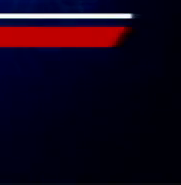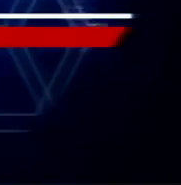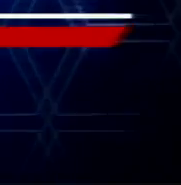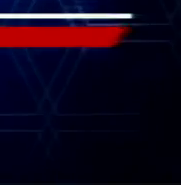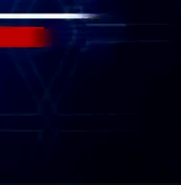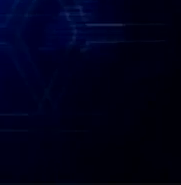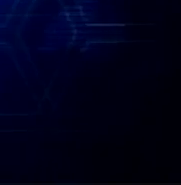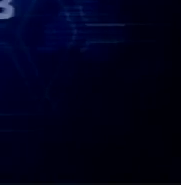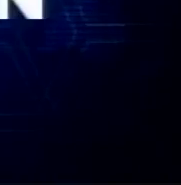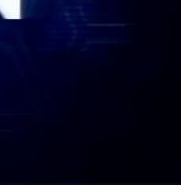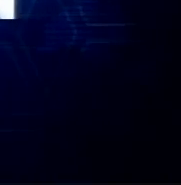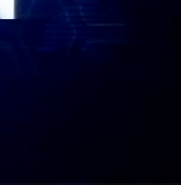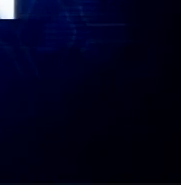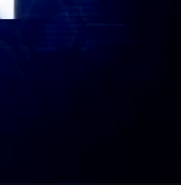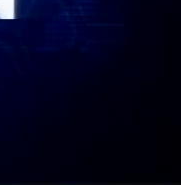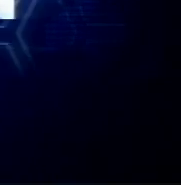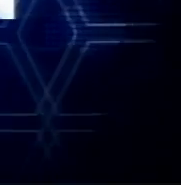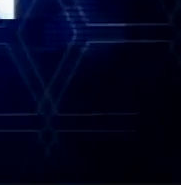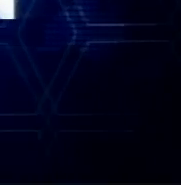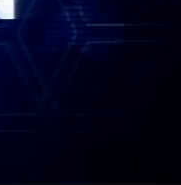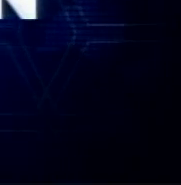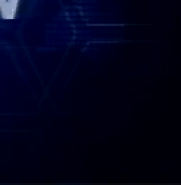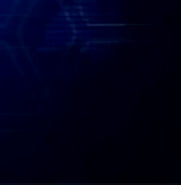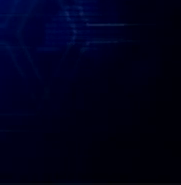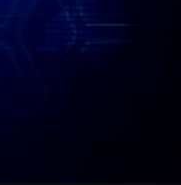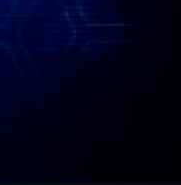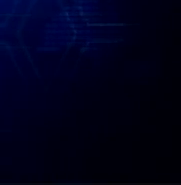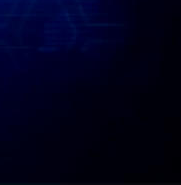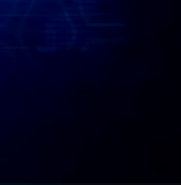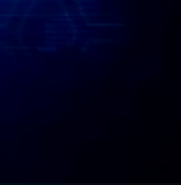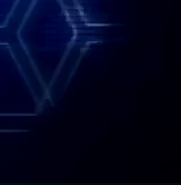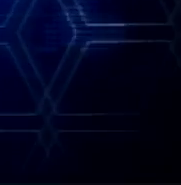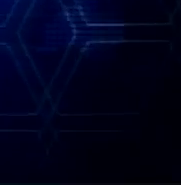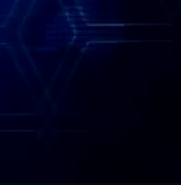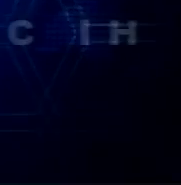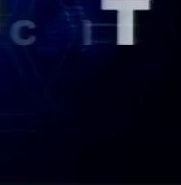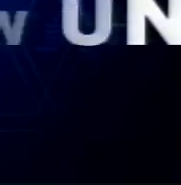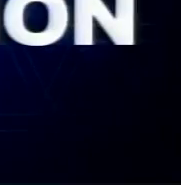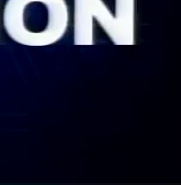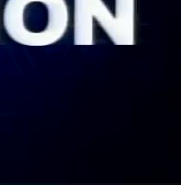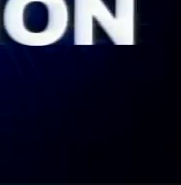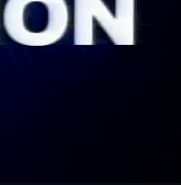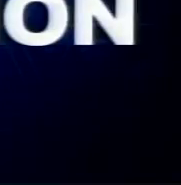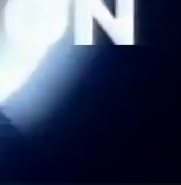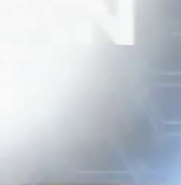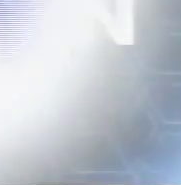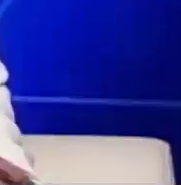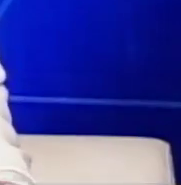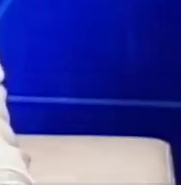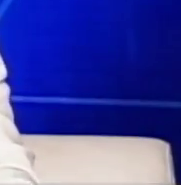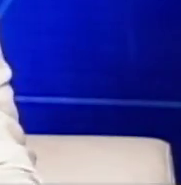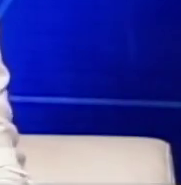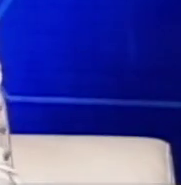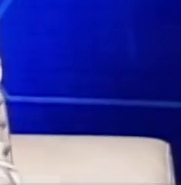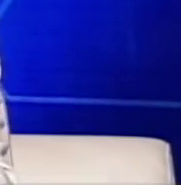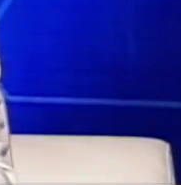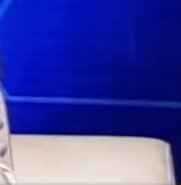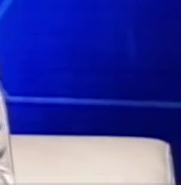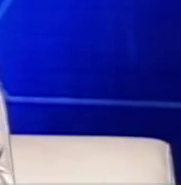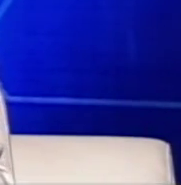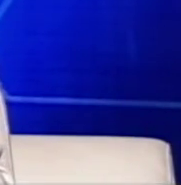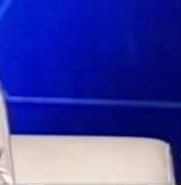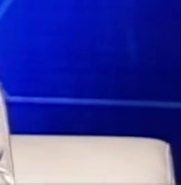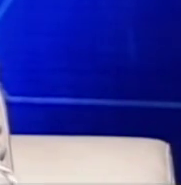Revista Venevisión, líder en opinión, por tu canal independiente, Venevisión. ¿Qué tal,